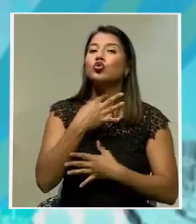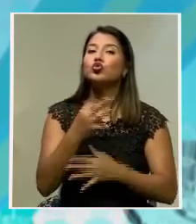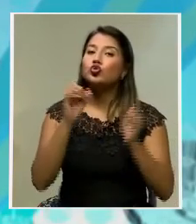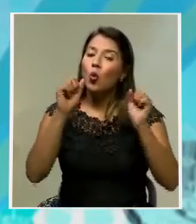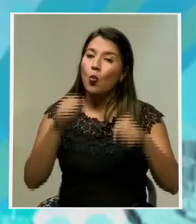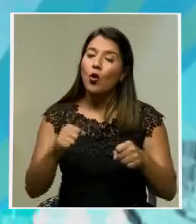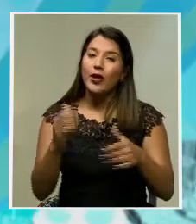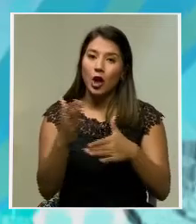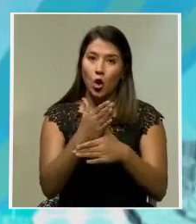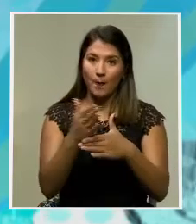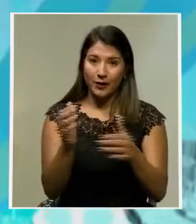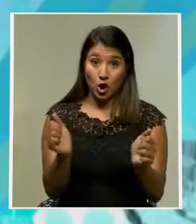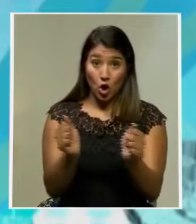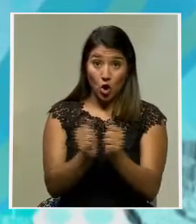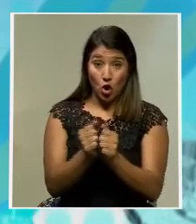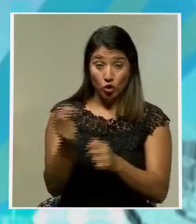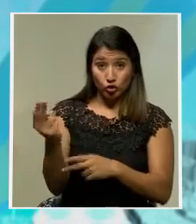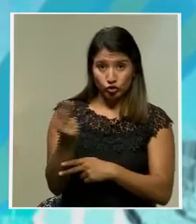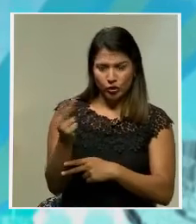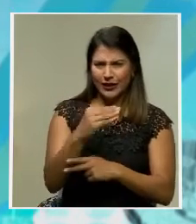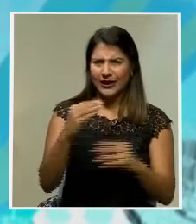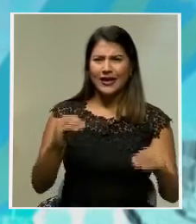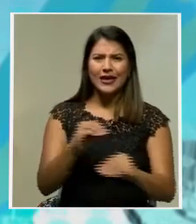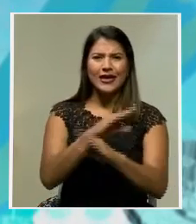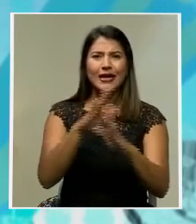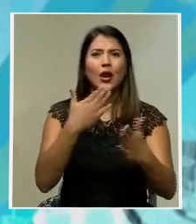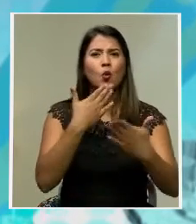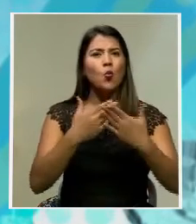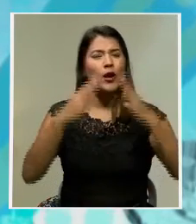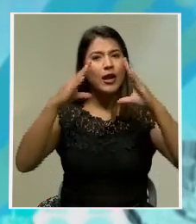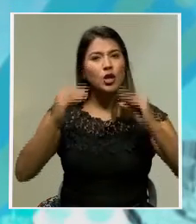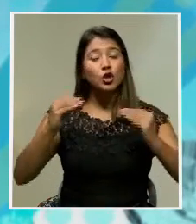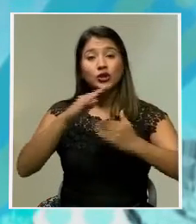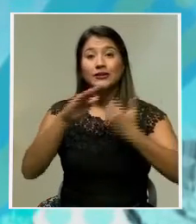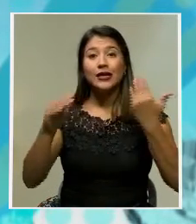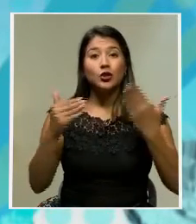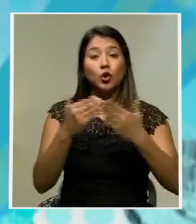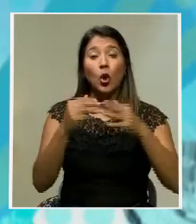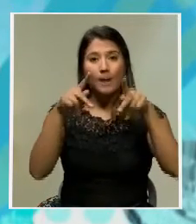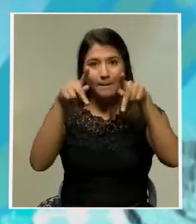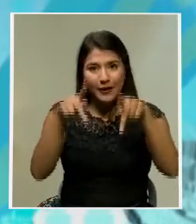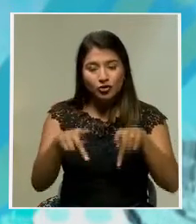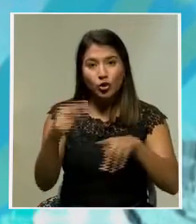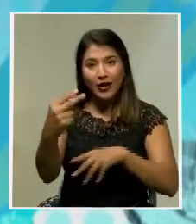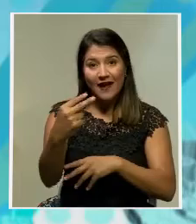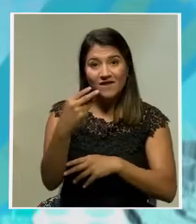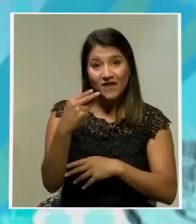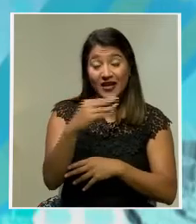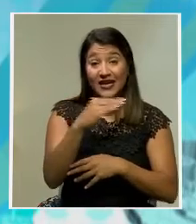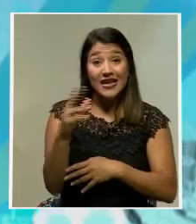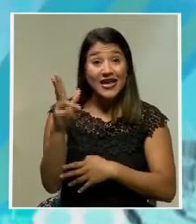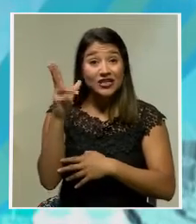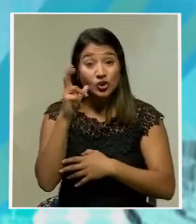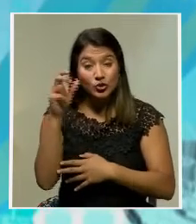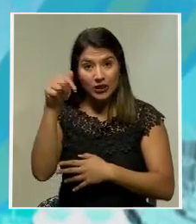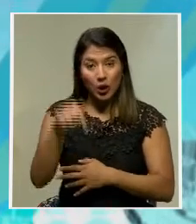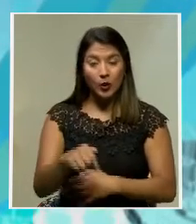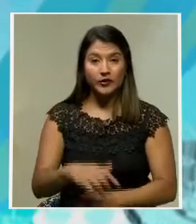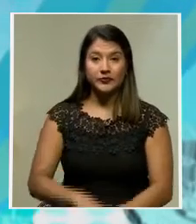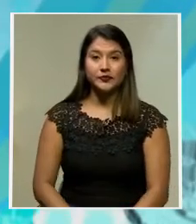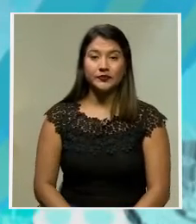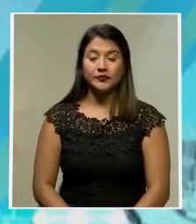compartir un set con ustedes dos, y por supuesto que muy buenas noches a las personas que gentilmente nos ven y nos escuchan el día de hoy.